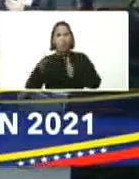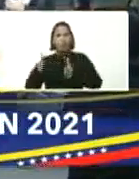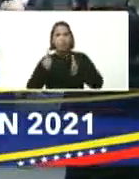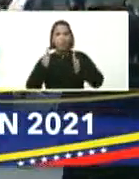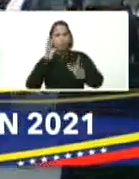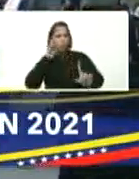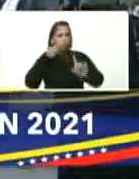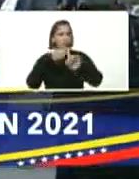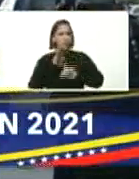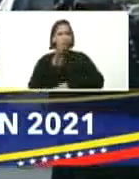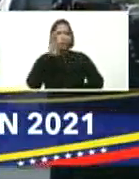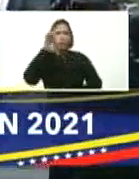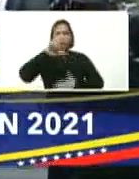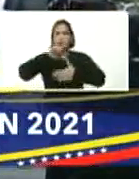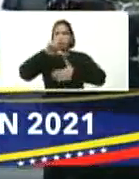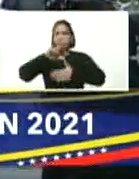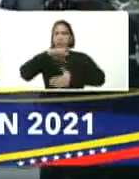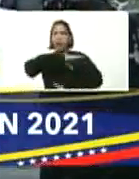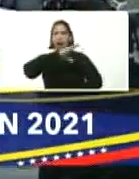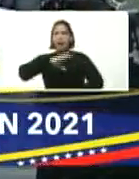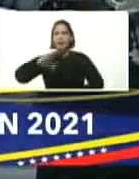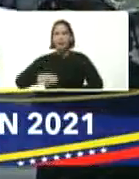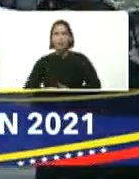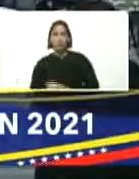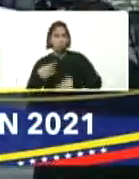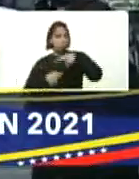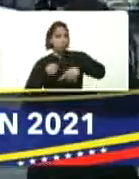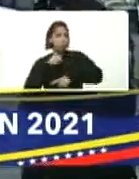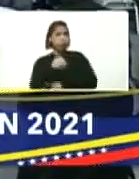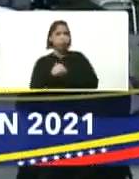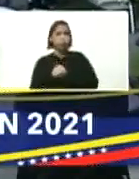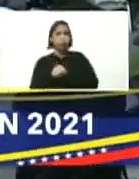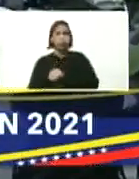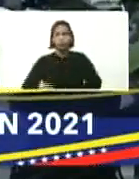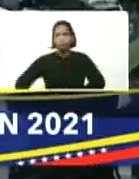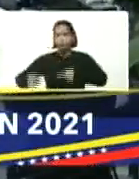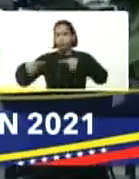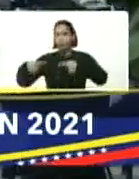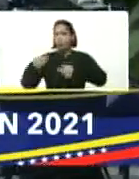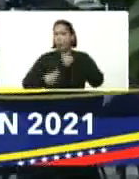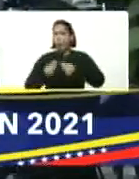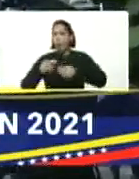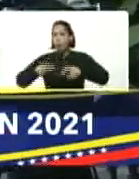de América Latina y el Caribe. Revolución versus neoliberalismo.